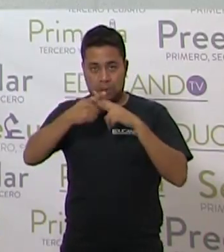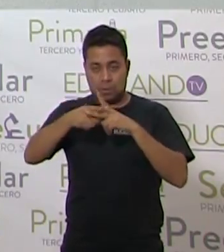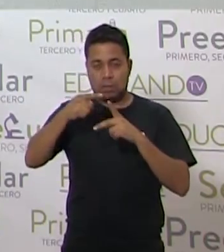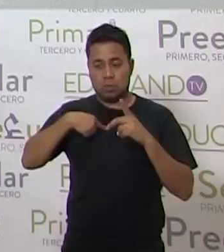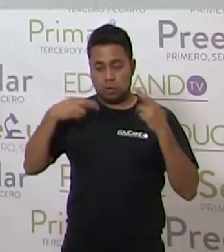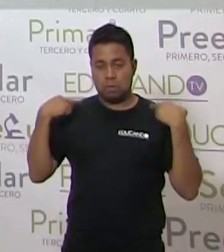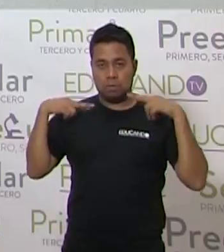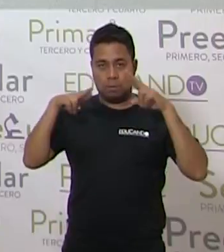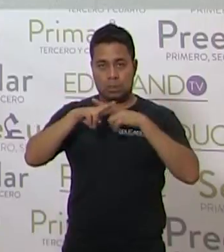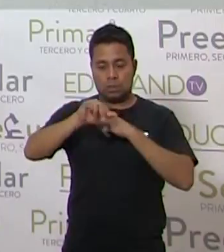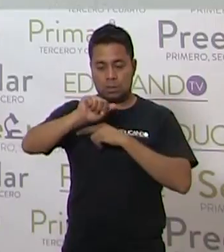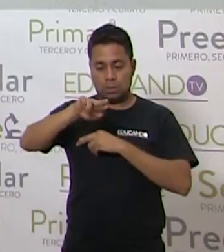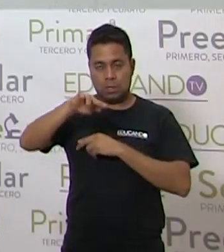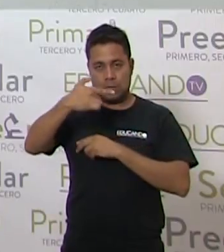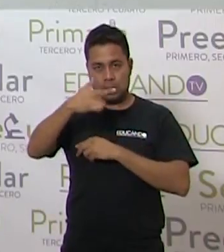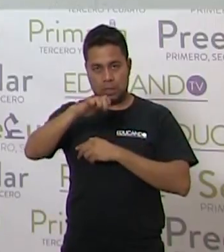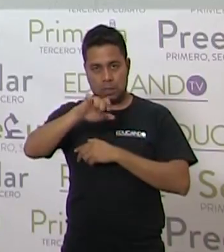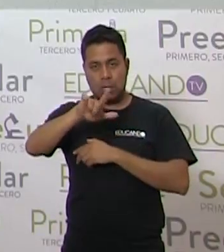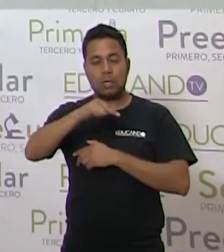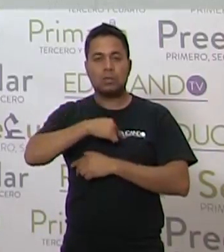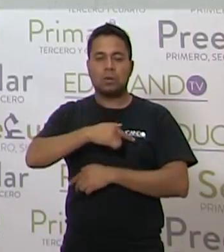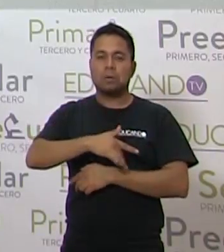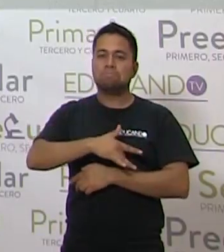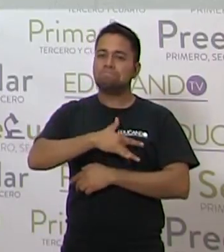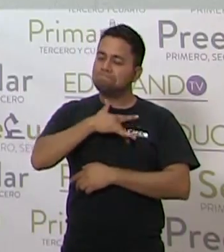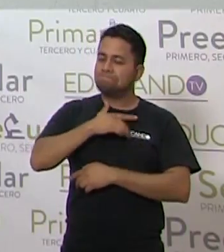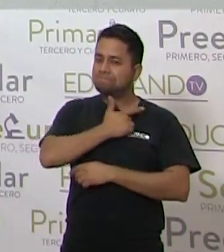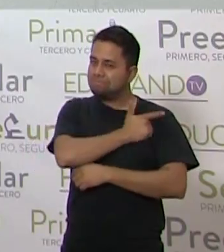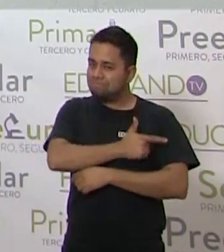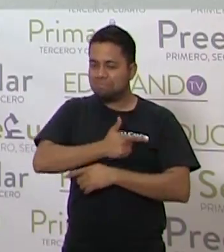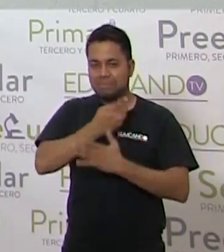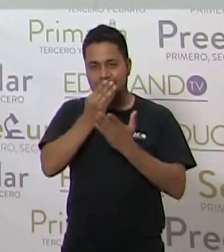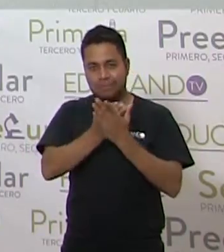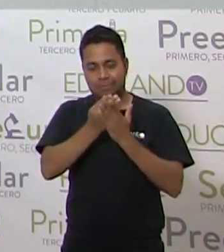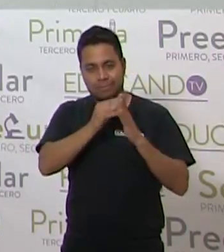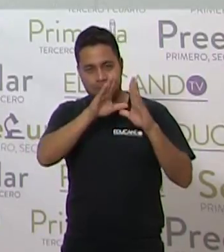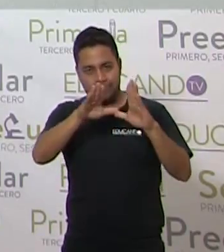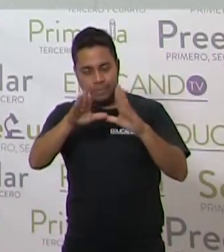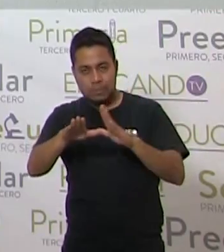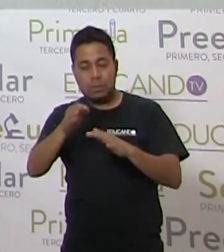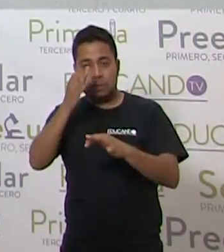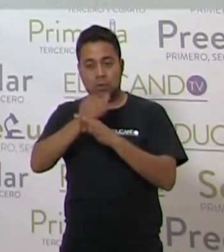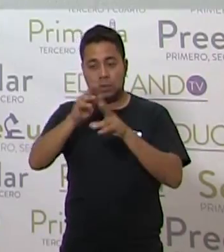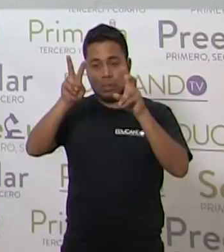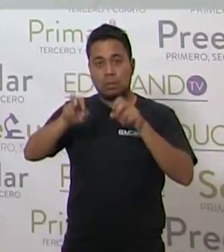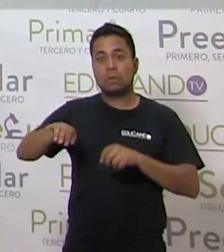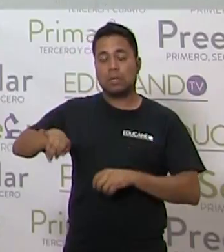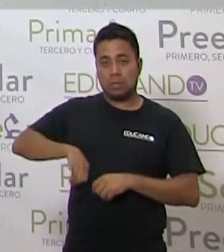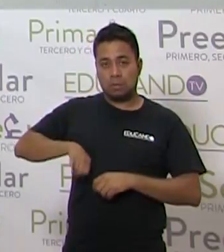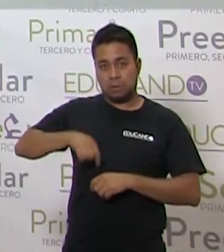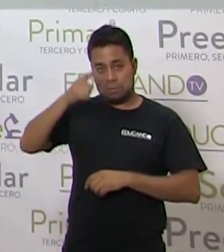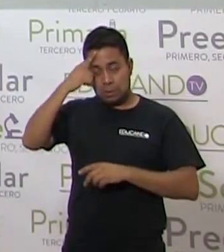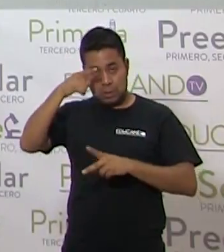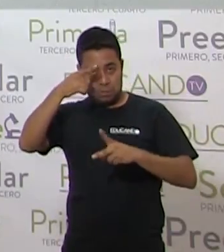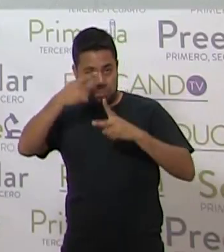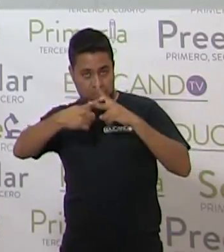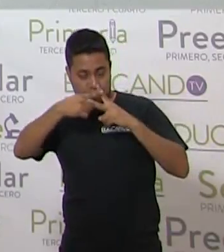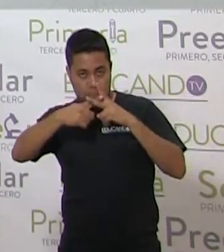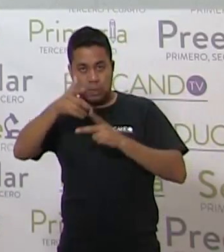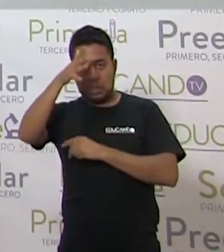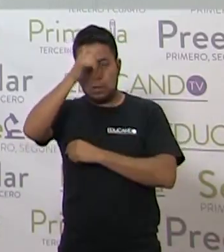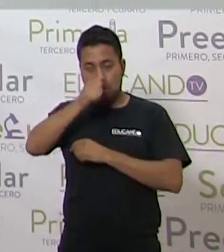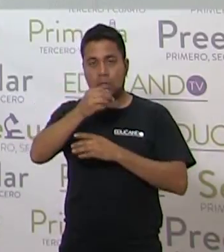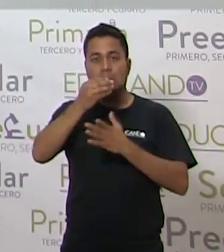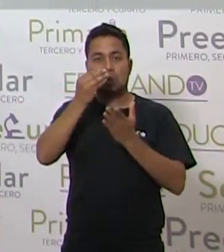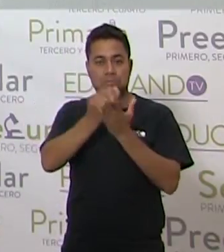Fernando y hoy me da mucho gusto como siempre compartir otra sesión más hoy vamos a ver otro tema muy interesante de matemáticas recuerda que esos